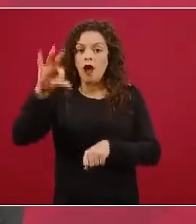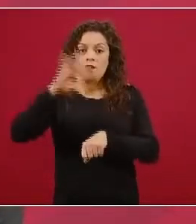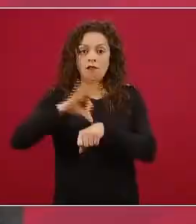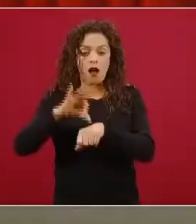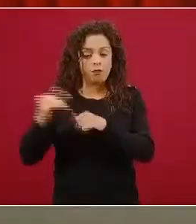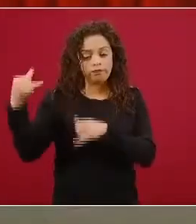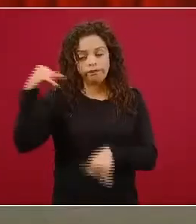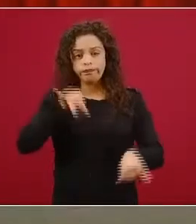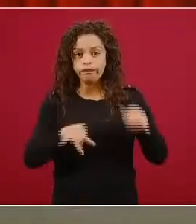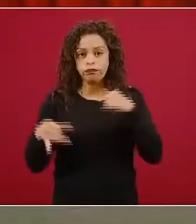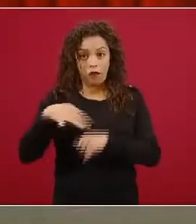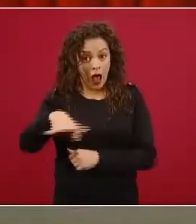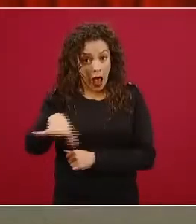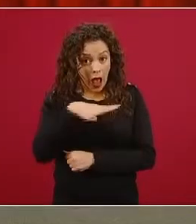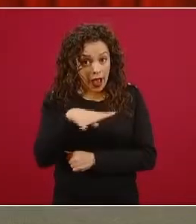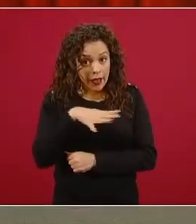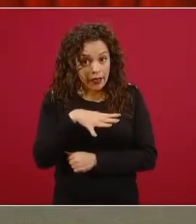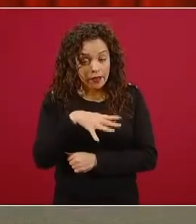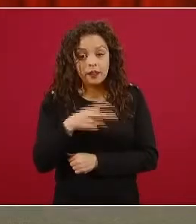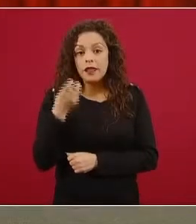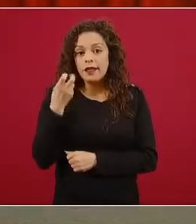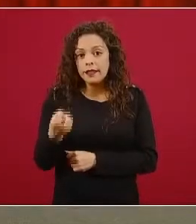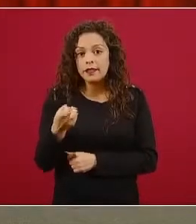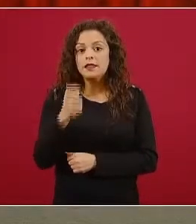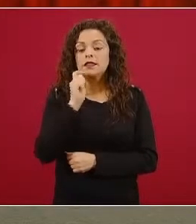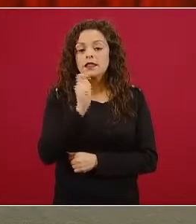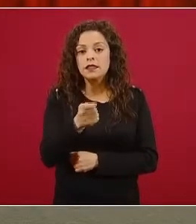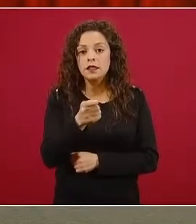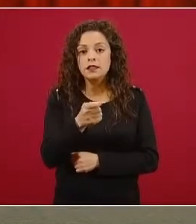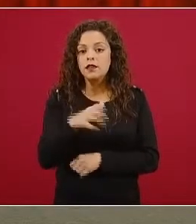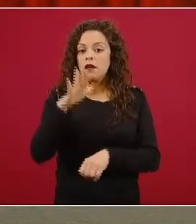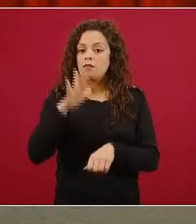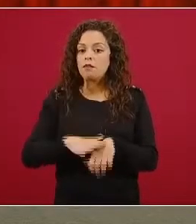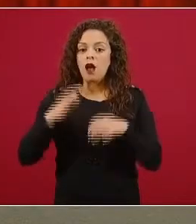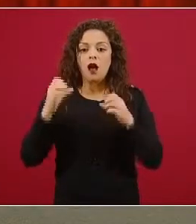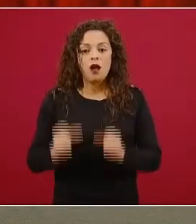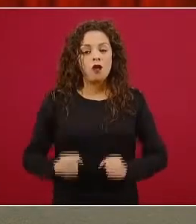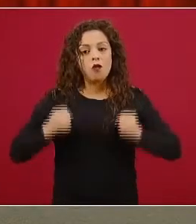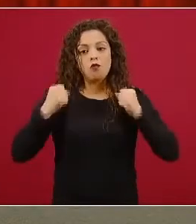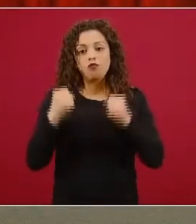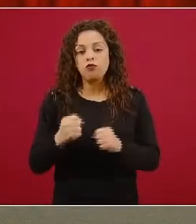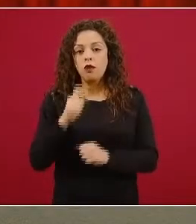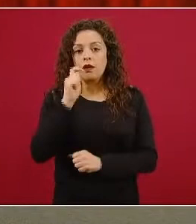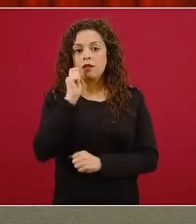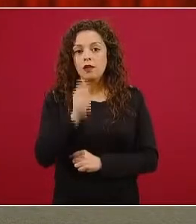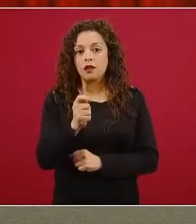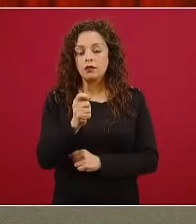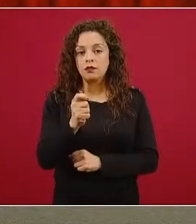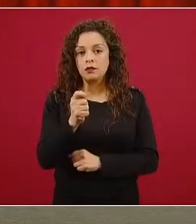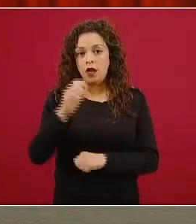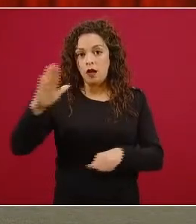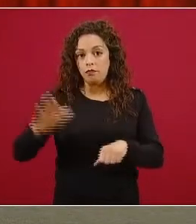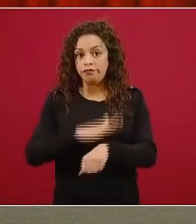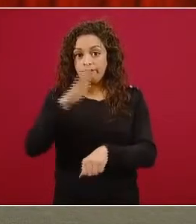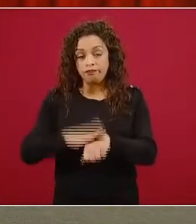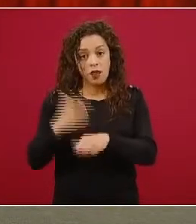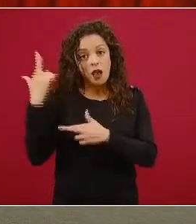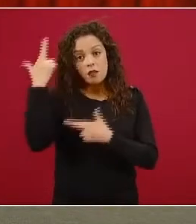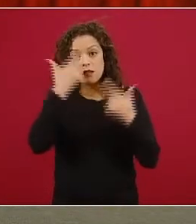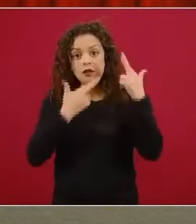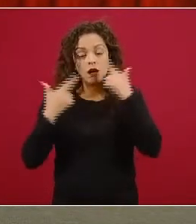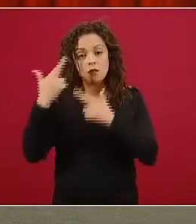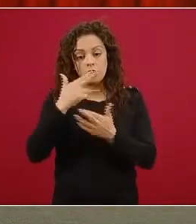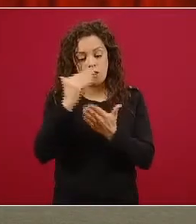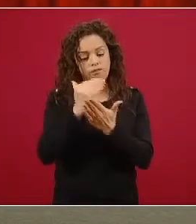que pueden existir son las que tienen los estándares más rigurosos de evaluación, de